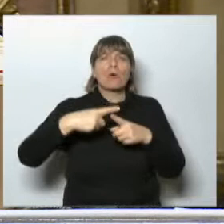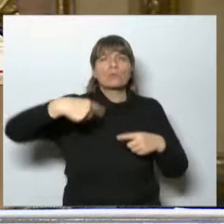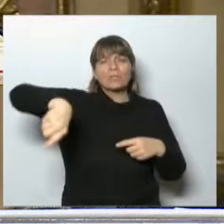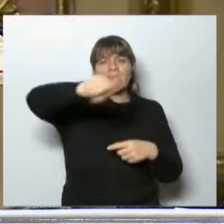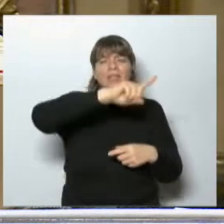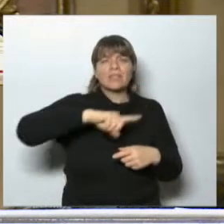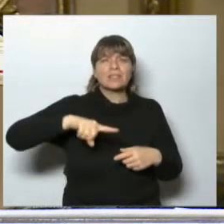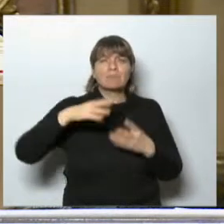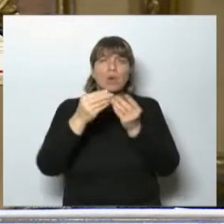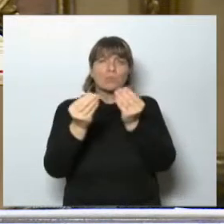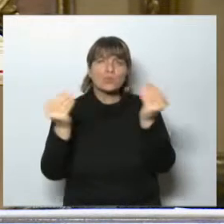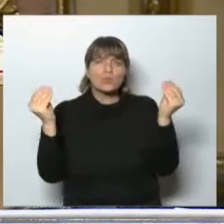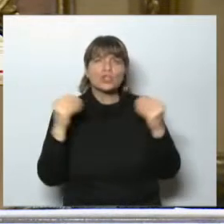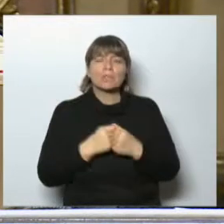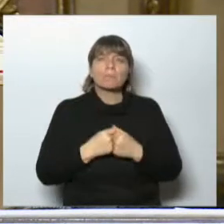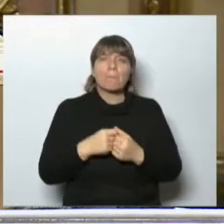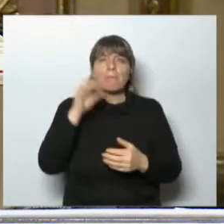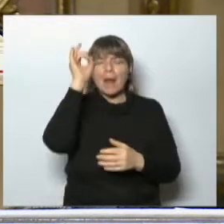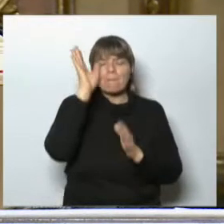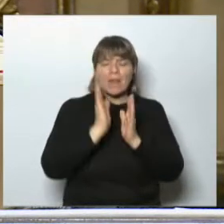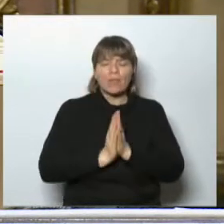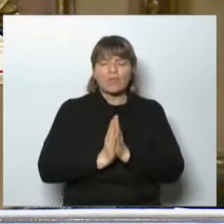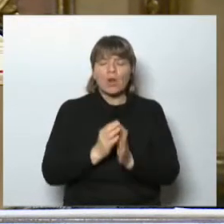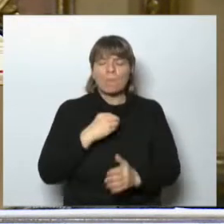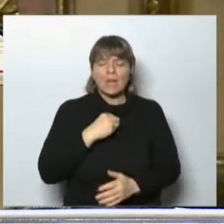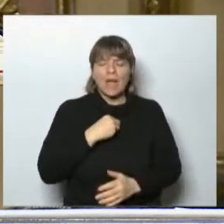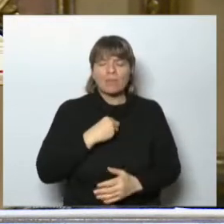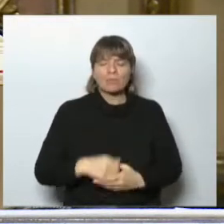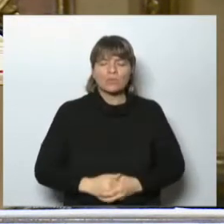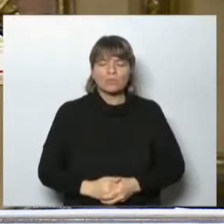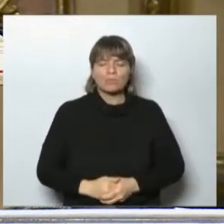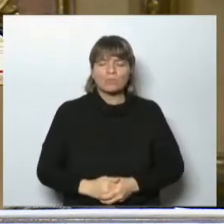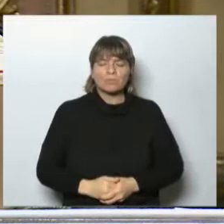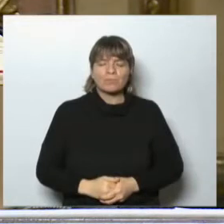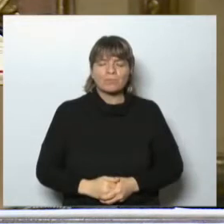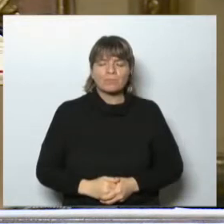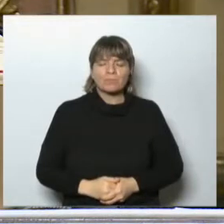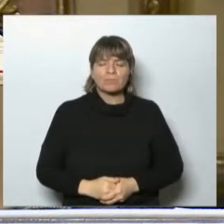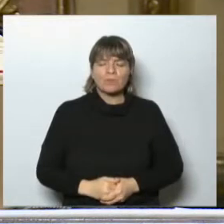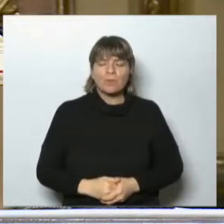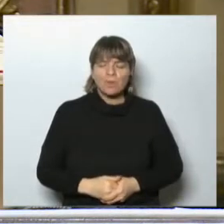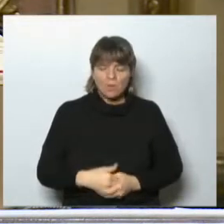por ustedes y por muchos para el perdón de los pecados.